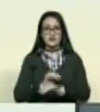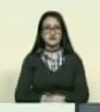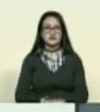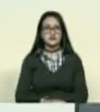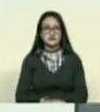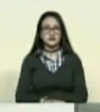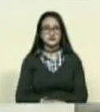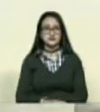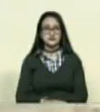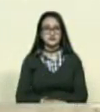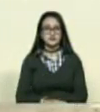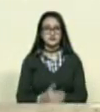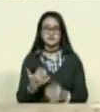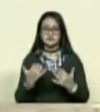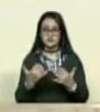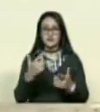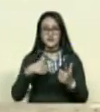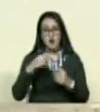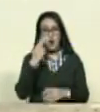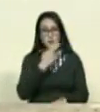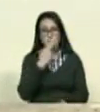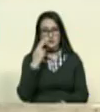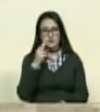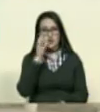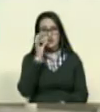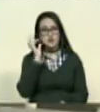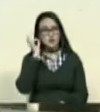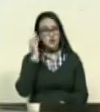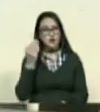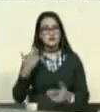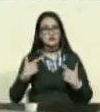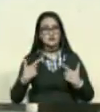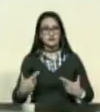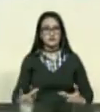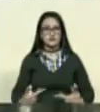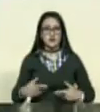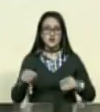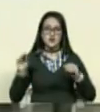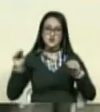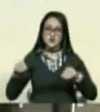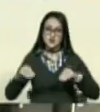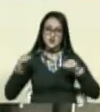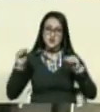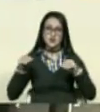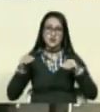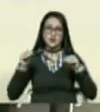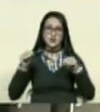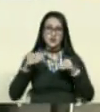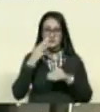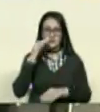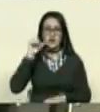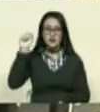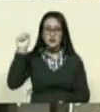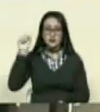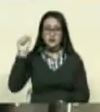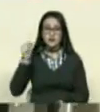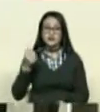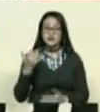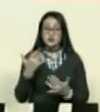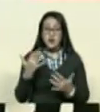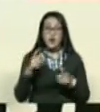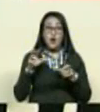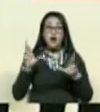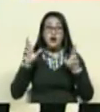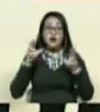duda llaman a este nuevo compromiso de hombres y mujeres humanistas al que ha llamado el jefe de Estado venezolano, pues que se conviertan en